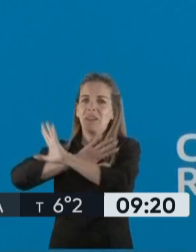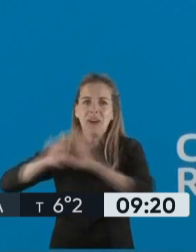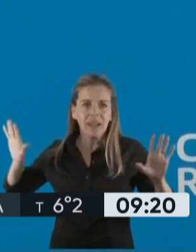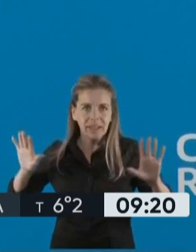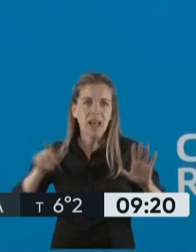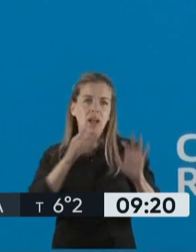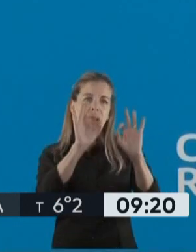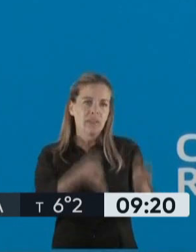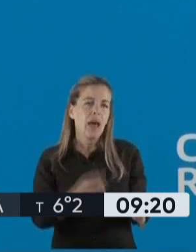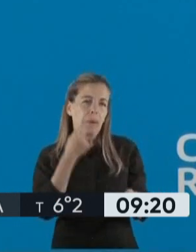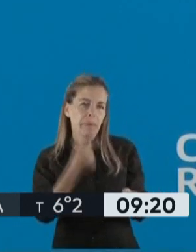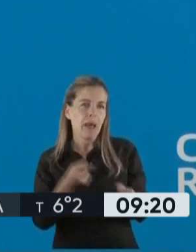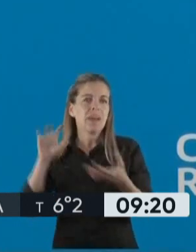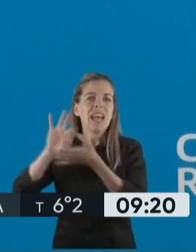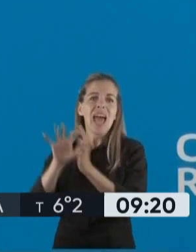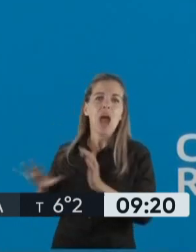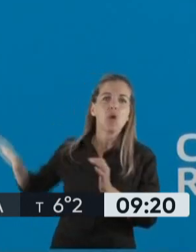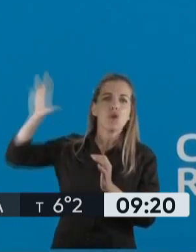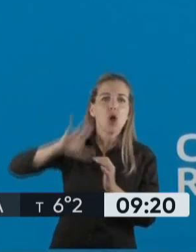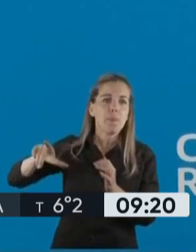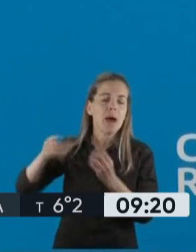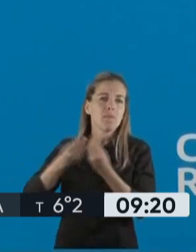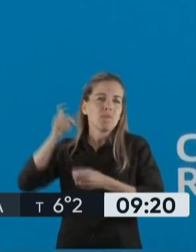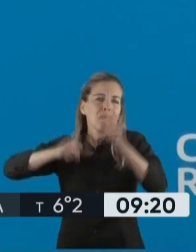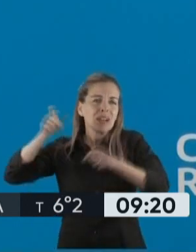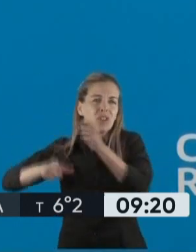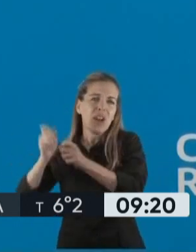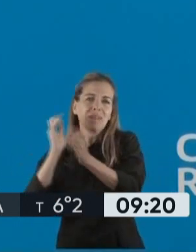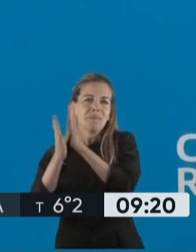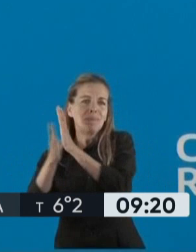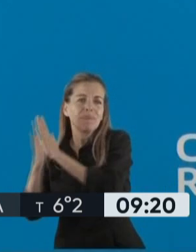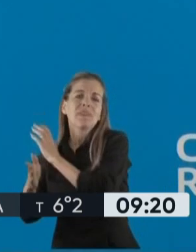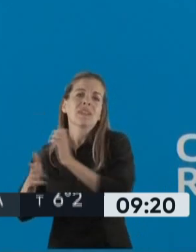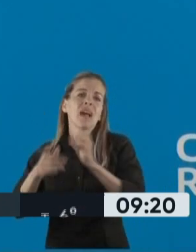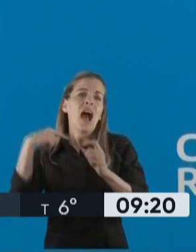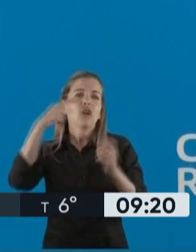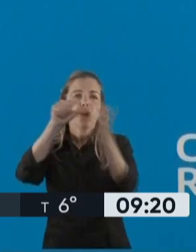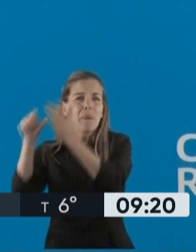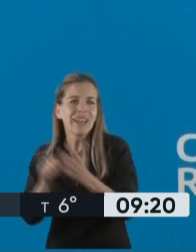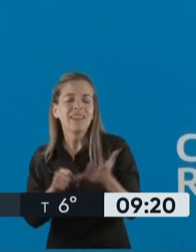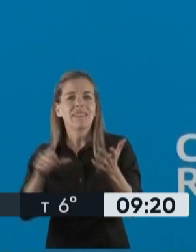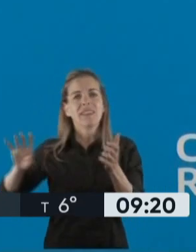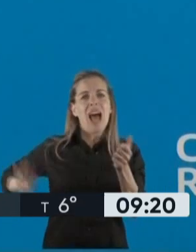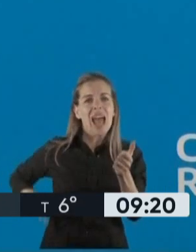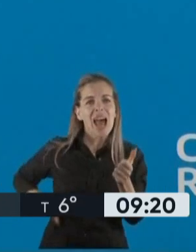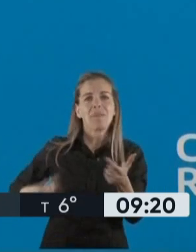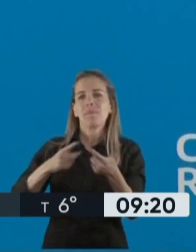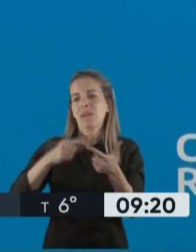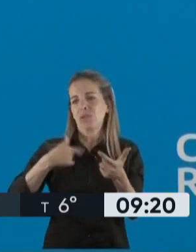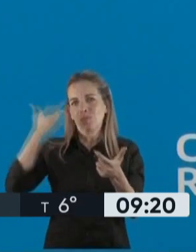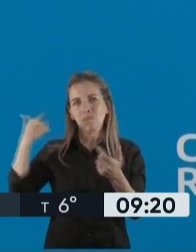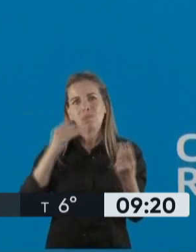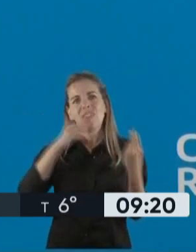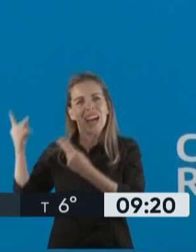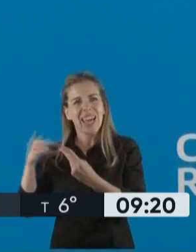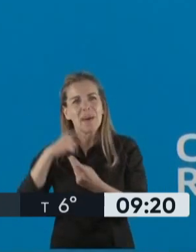hoy Europa vive una crisis humanitaria de migraciones, de inflación. Estuve el fin de semana, saben, en España, están con una inflación de